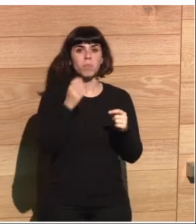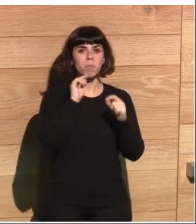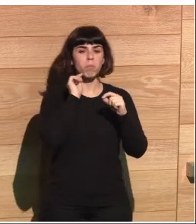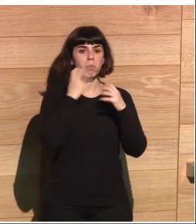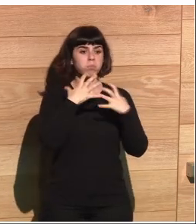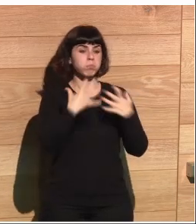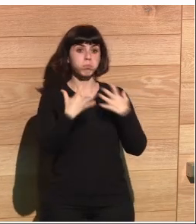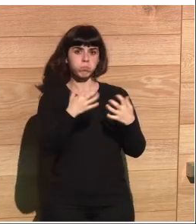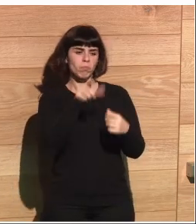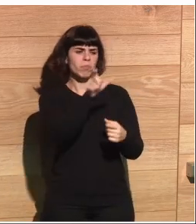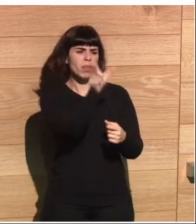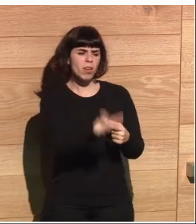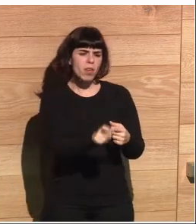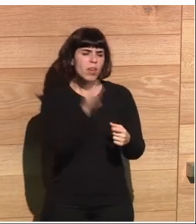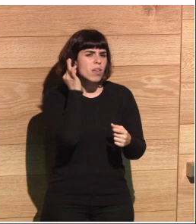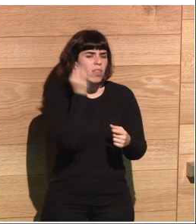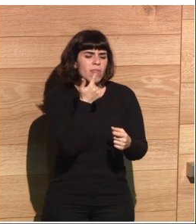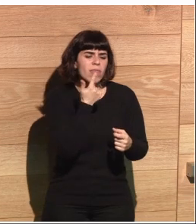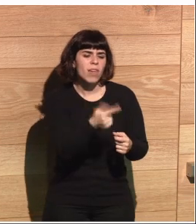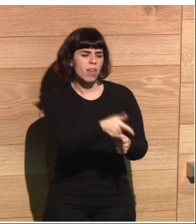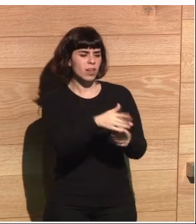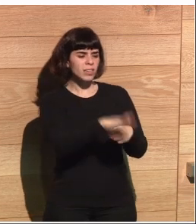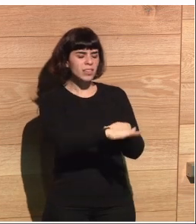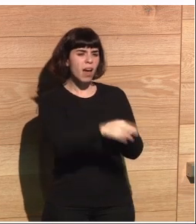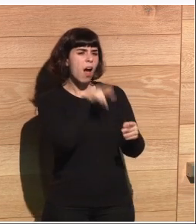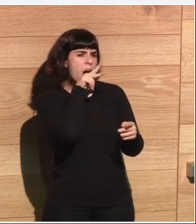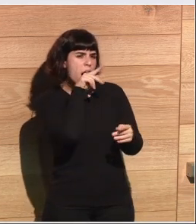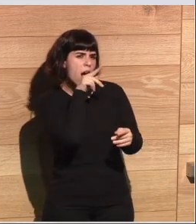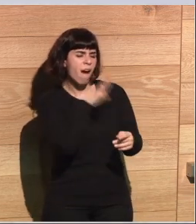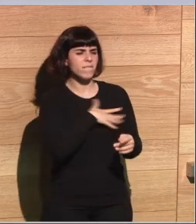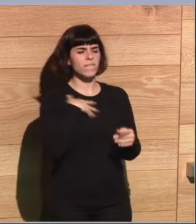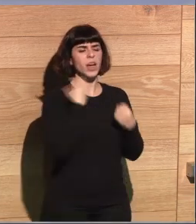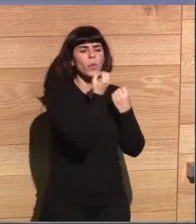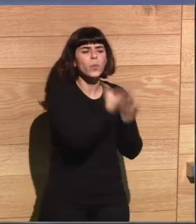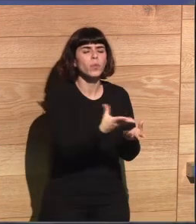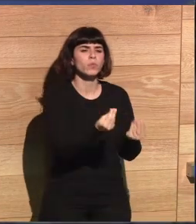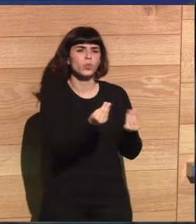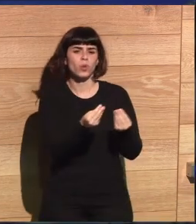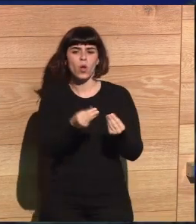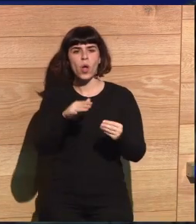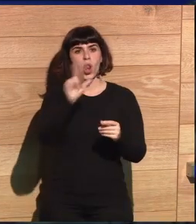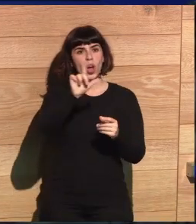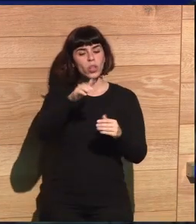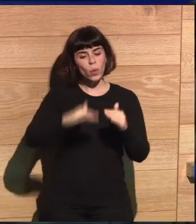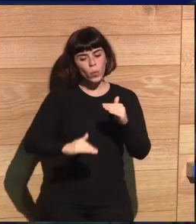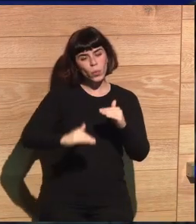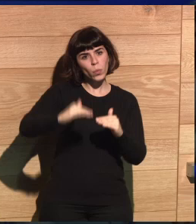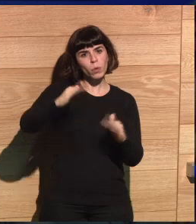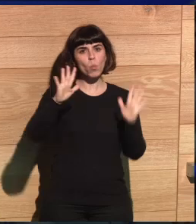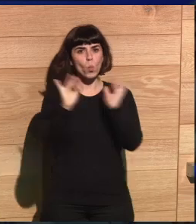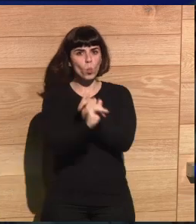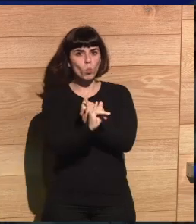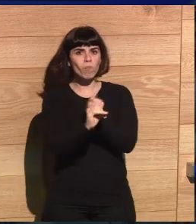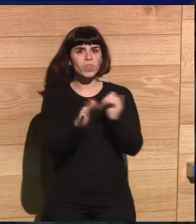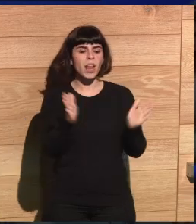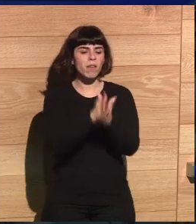¿Pero cuántas cosas quiere contar esta niña? Loreto creció siendo muy flaquita y le encantaba leer libros de historias fascinantes. Su